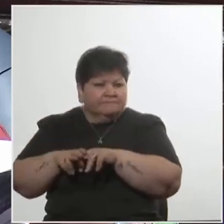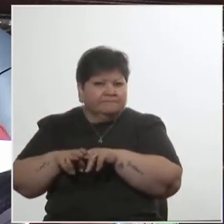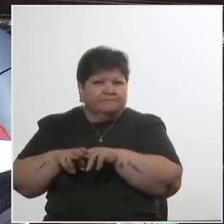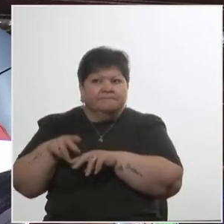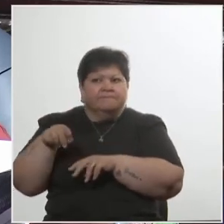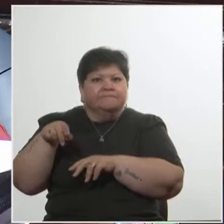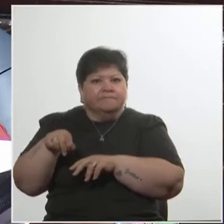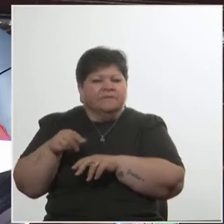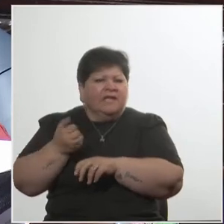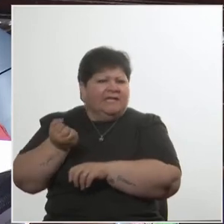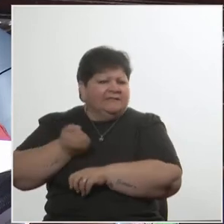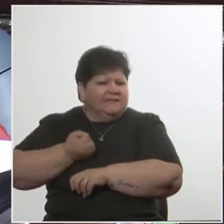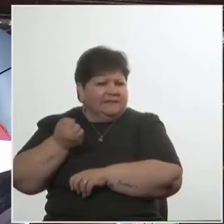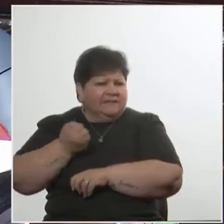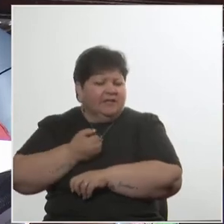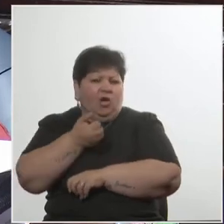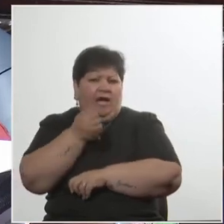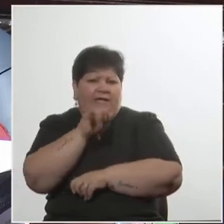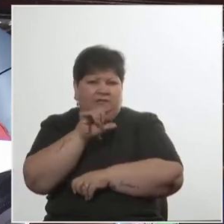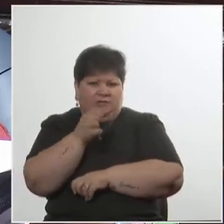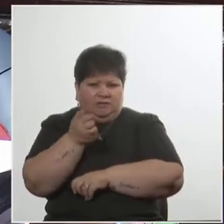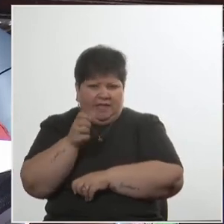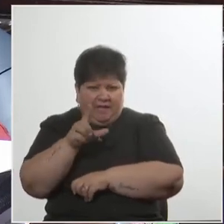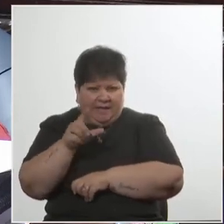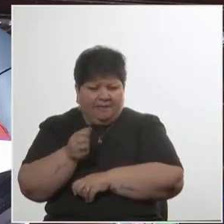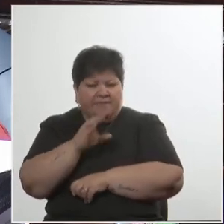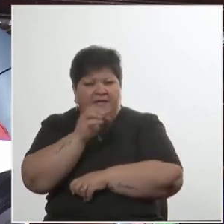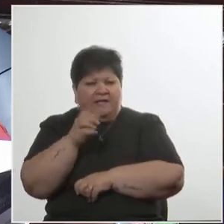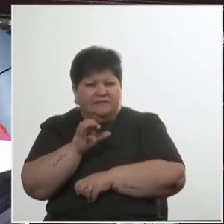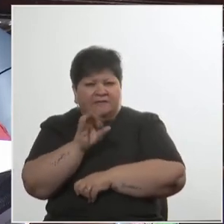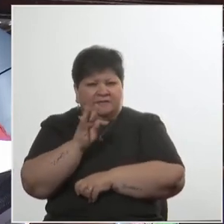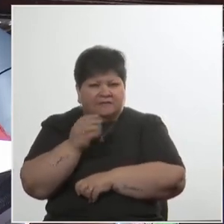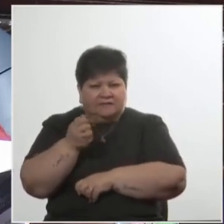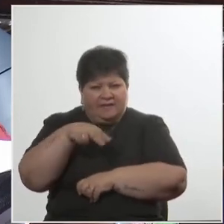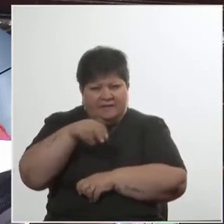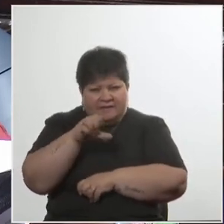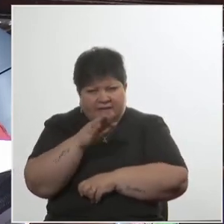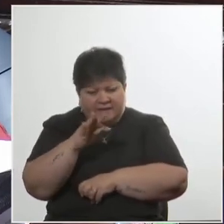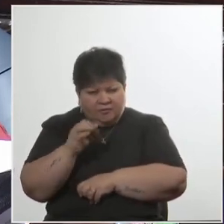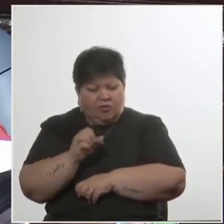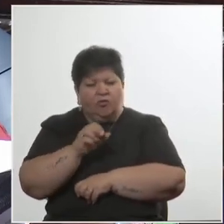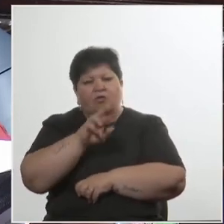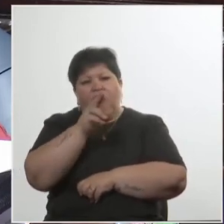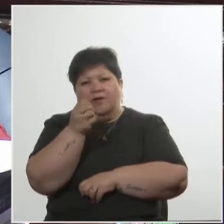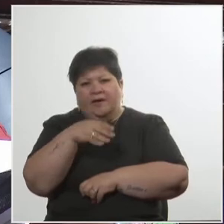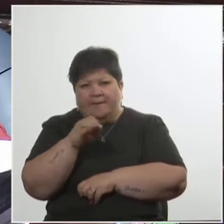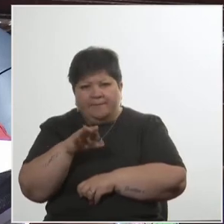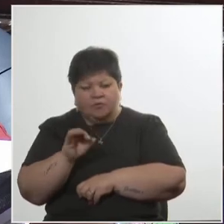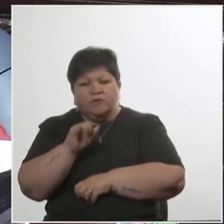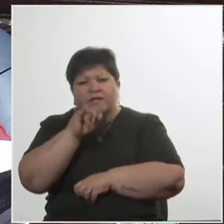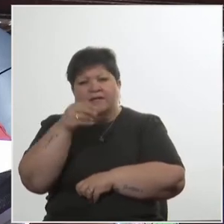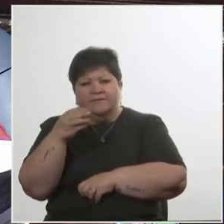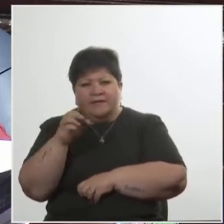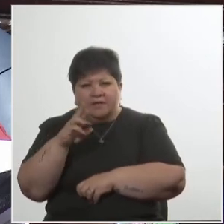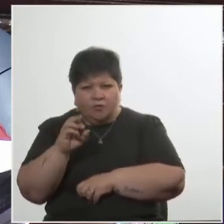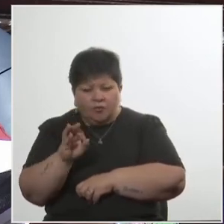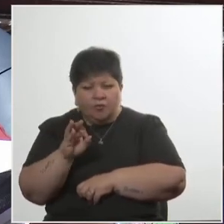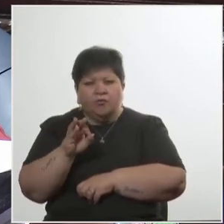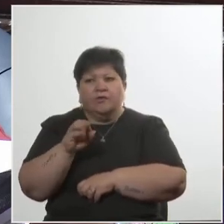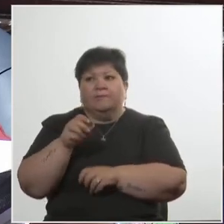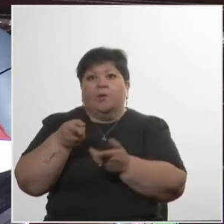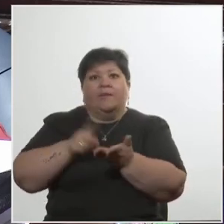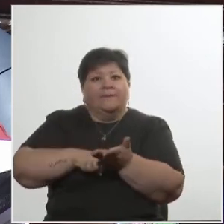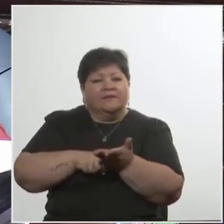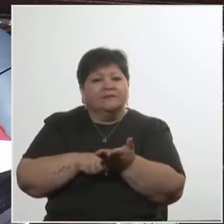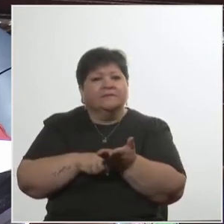los asesinatos de Ayala de castañe de Ramos filipini y de Ibero Gutiérrez sino que